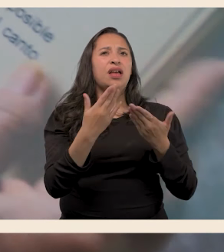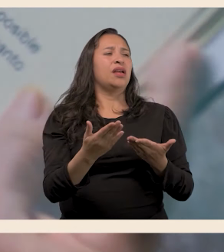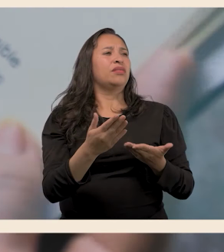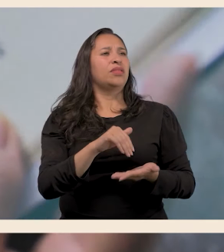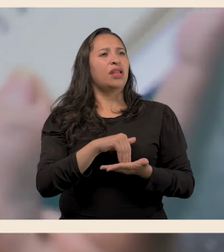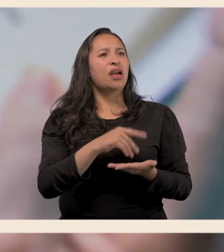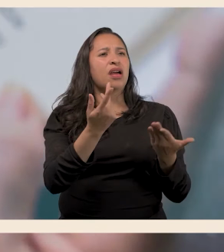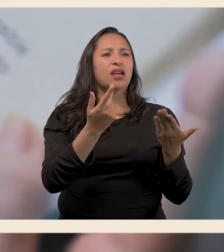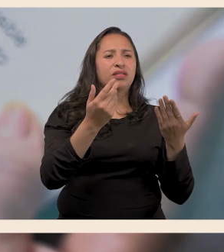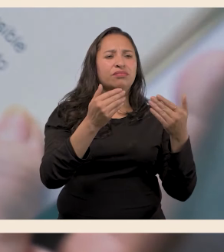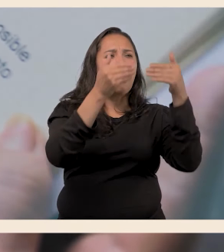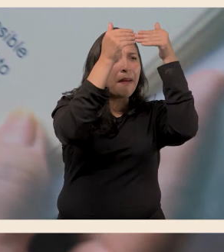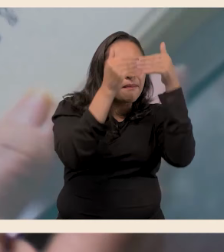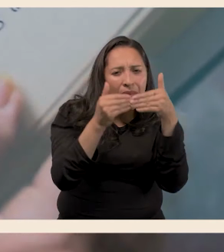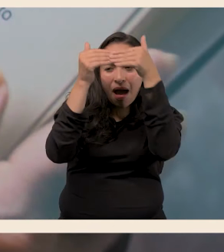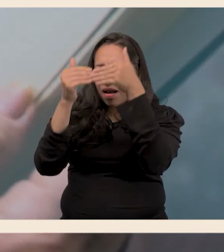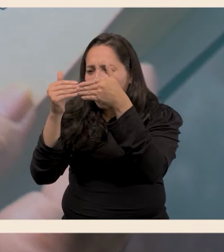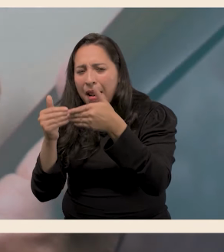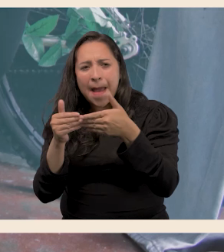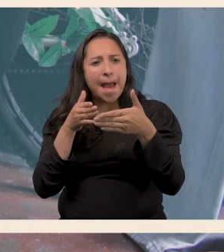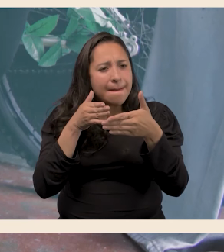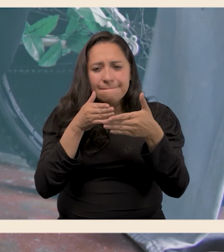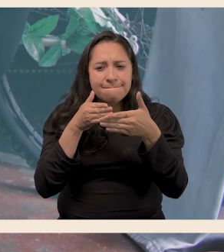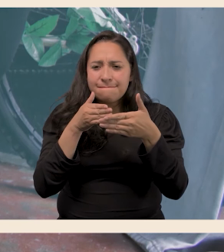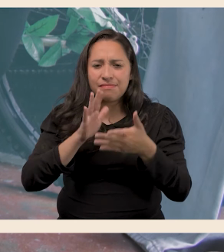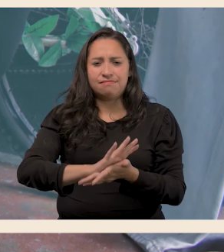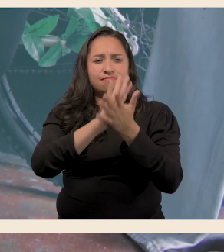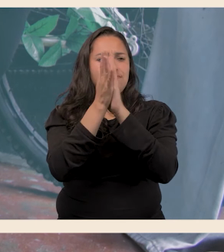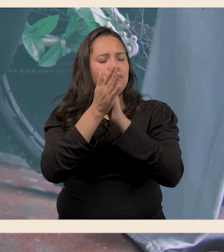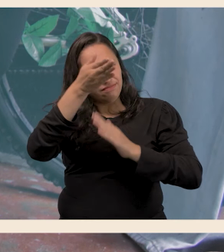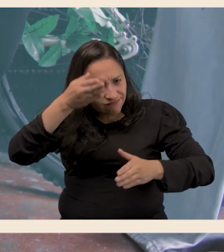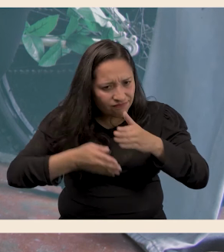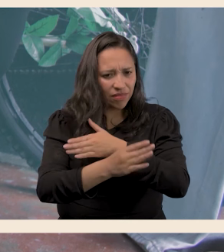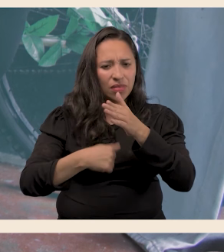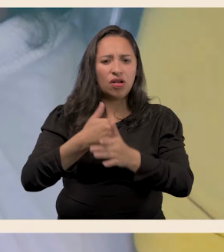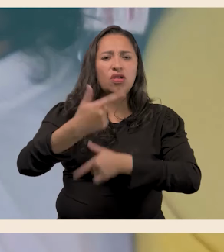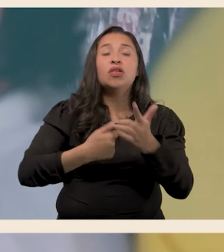para enfrentar esas barreras, eso me ha fortalecido a mí como hija.